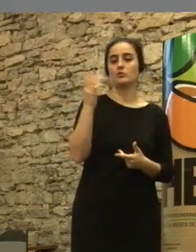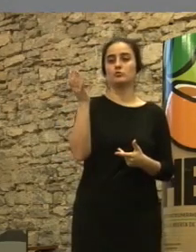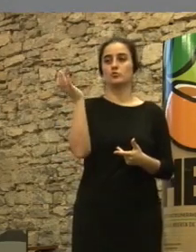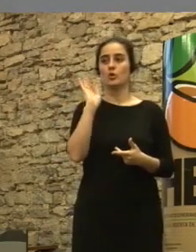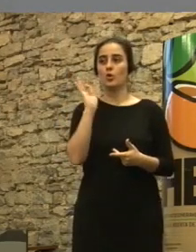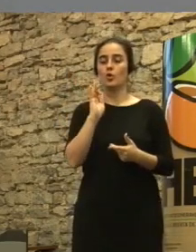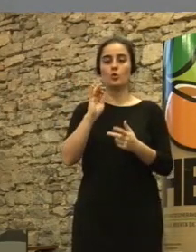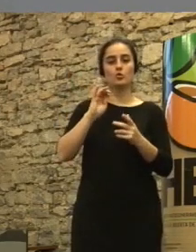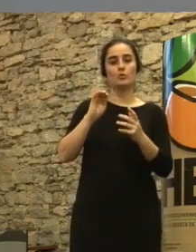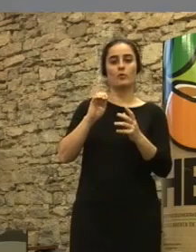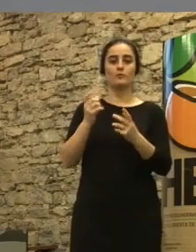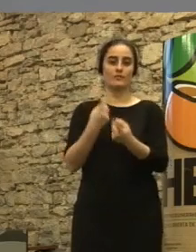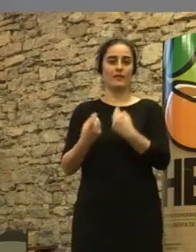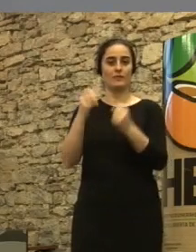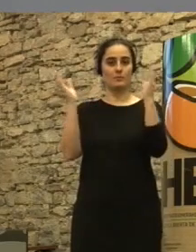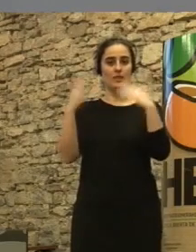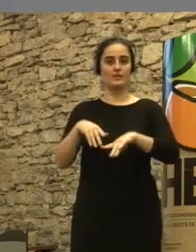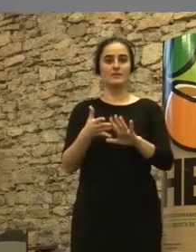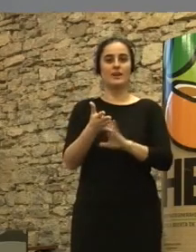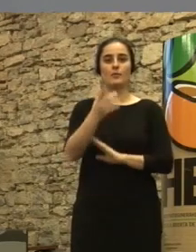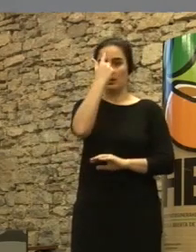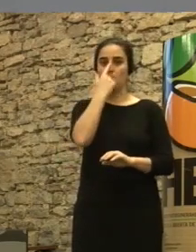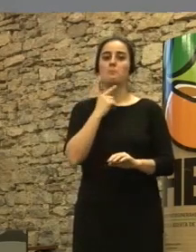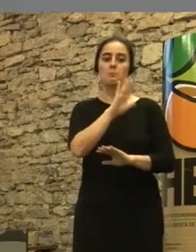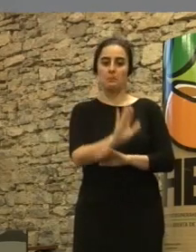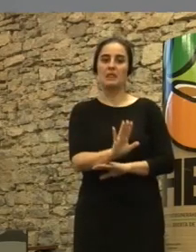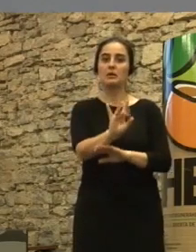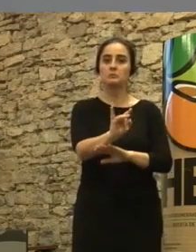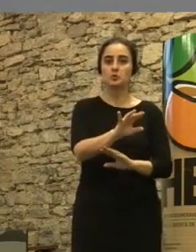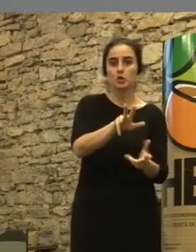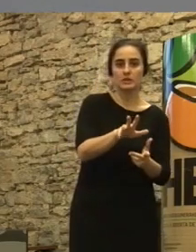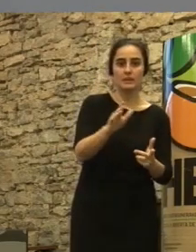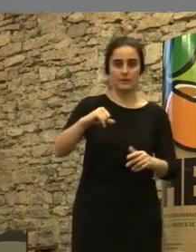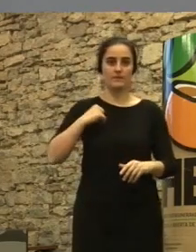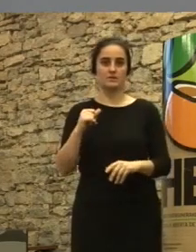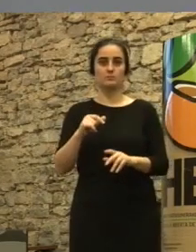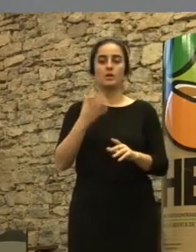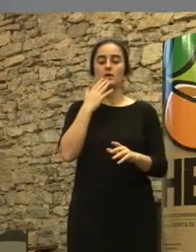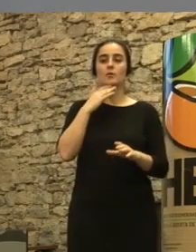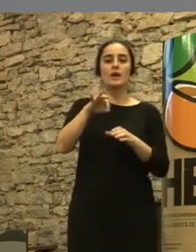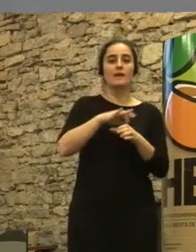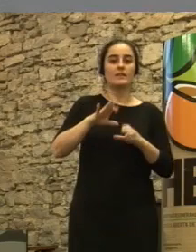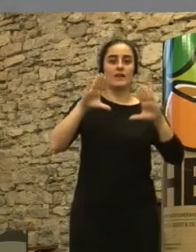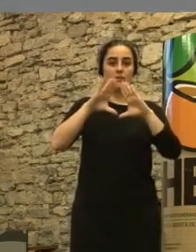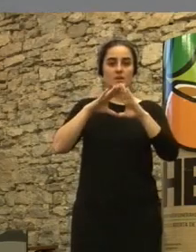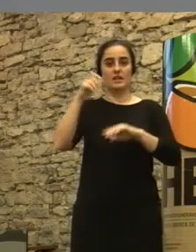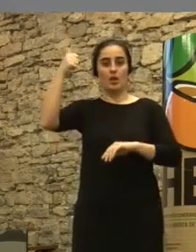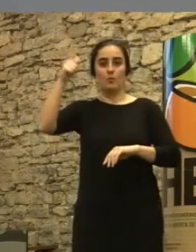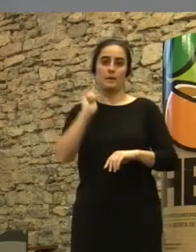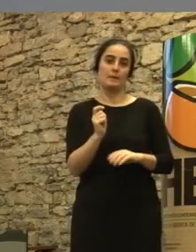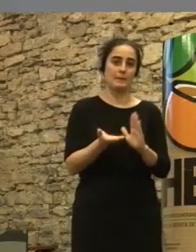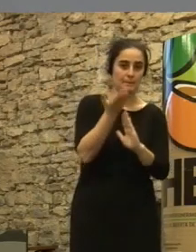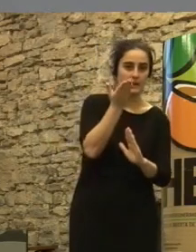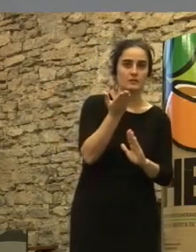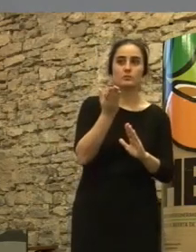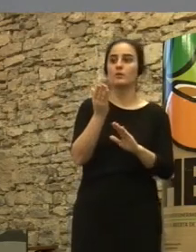esas noticias con pintas de noticias pero que son falsas, ¿no? Ahí podéis mirar los ejemplos, cafetería feminista que los hombres pagan más, lo de la ayuda del